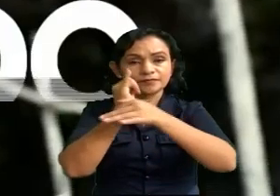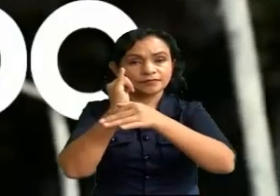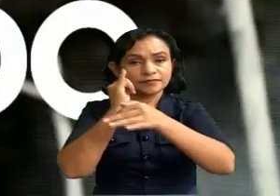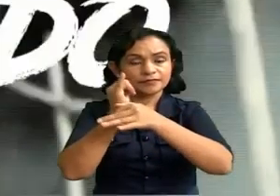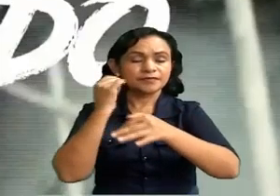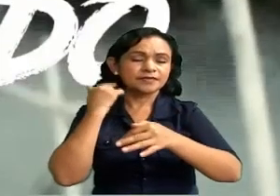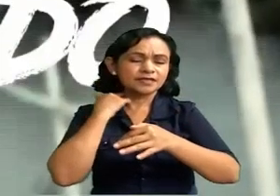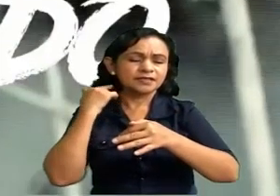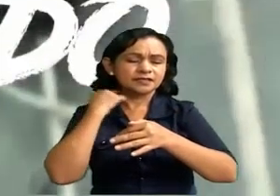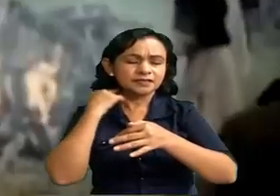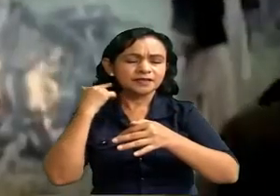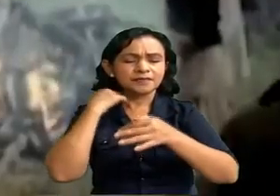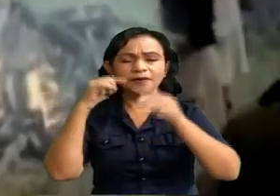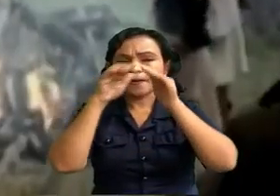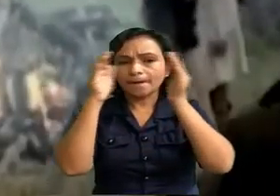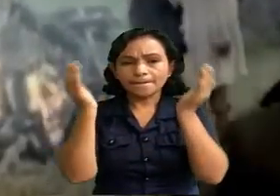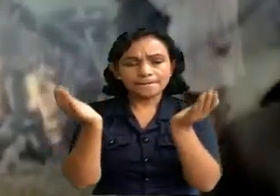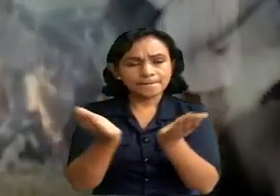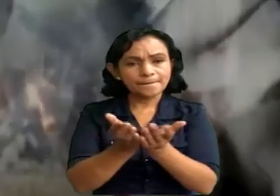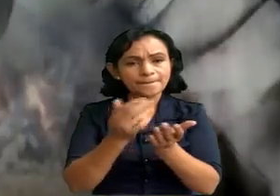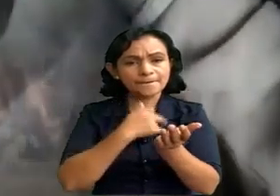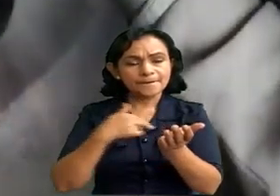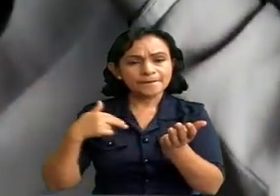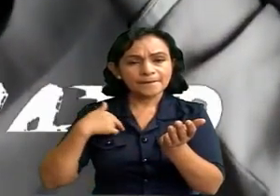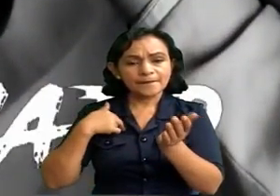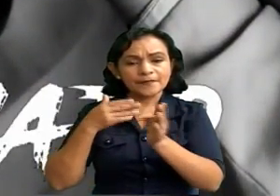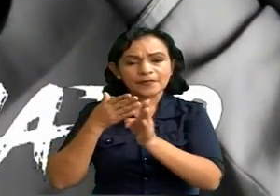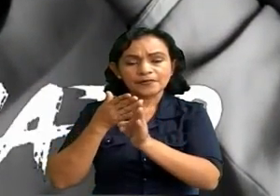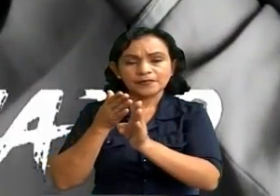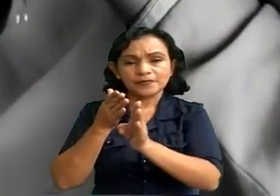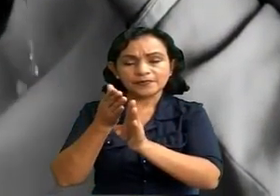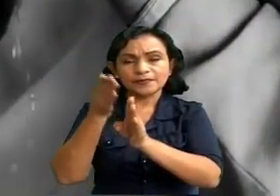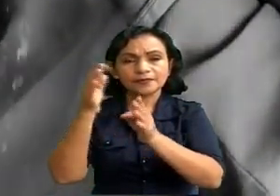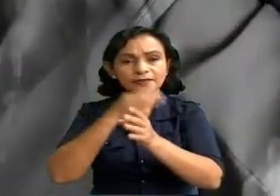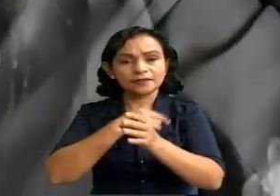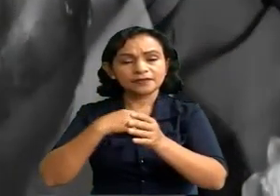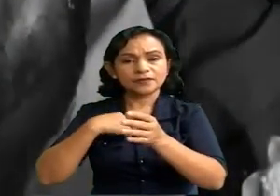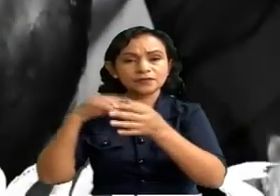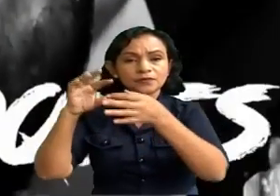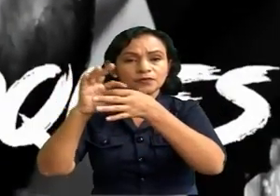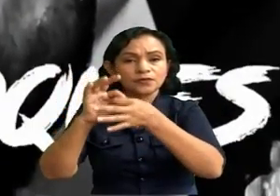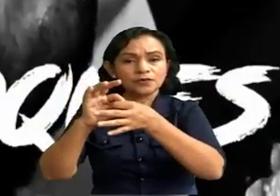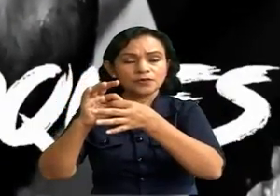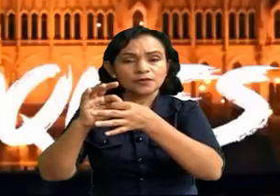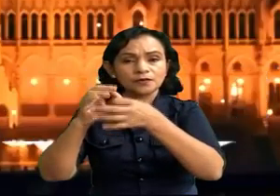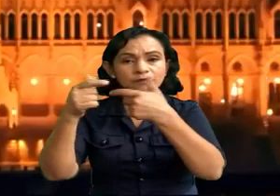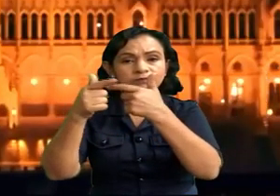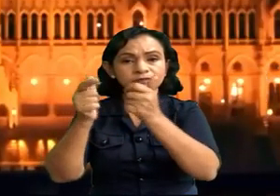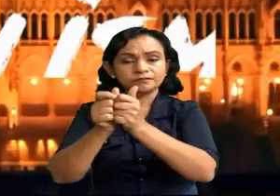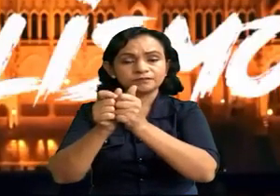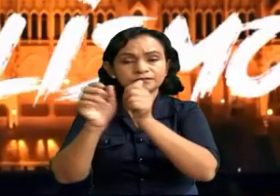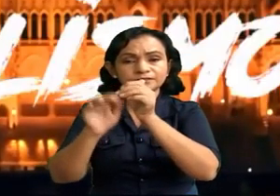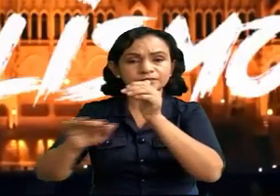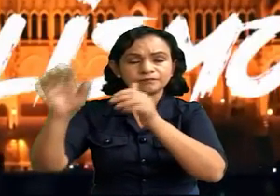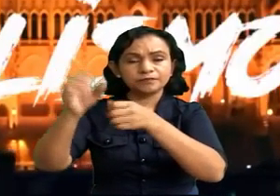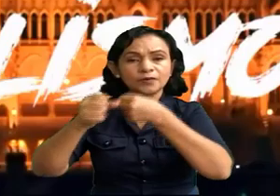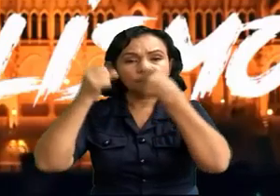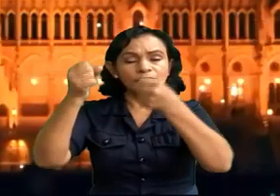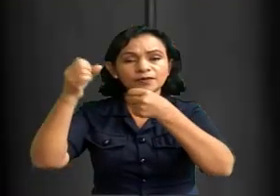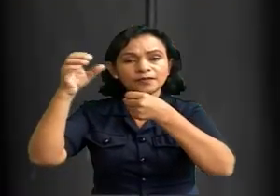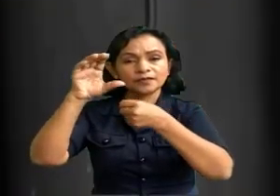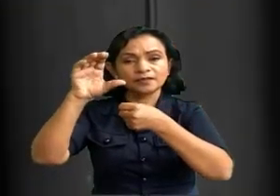en todo el mundo se ha alineado y ha formado parte de los bloques dominantes del capitalismo.